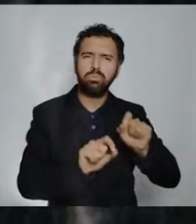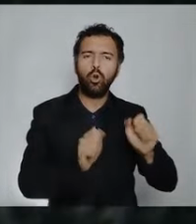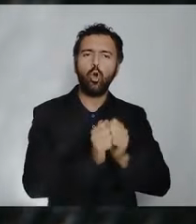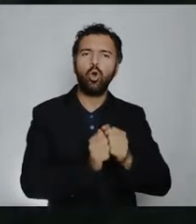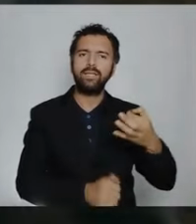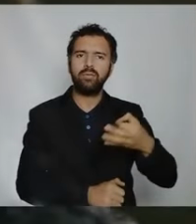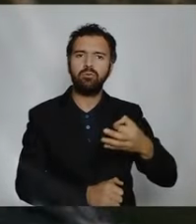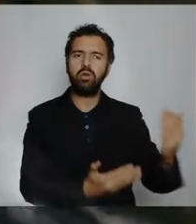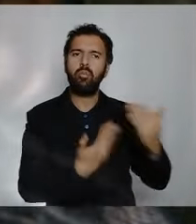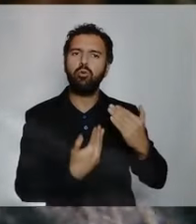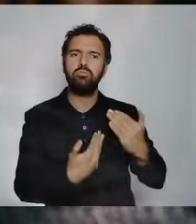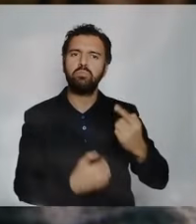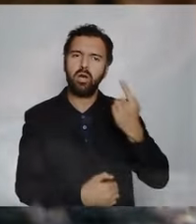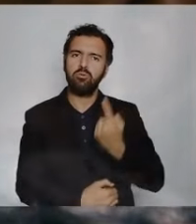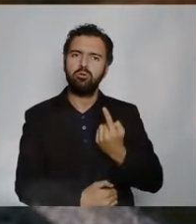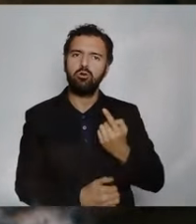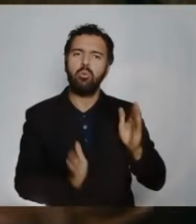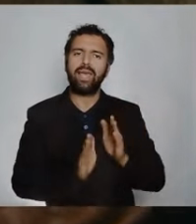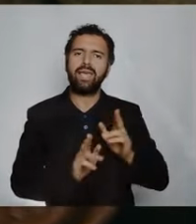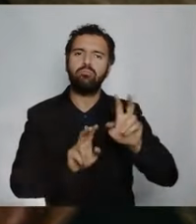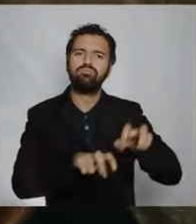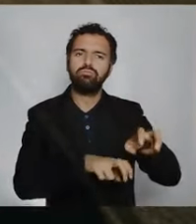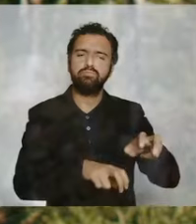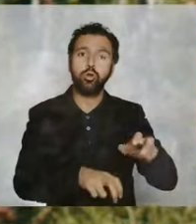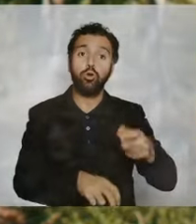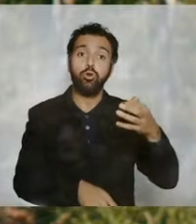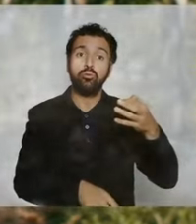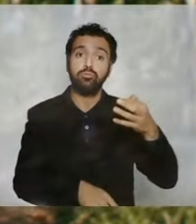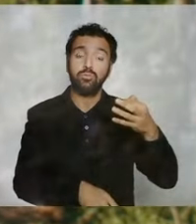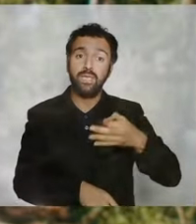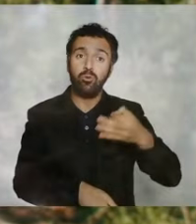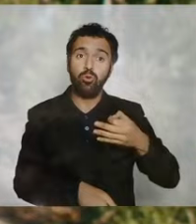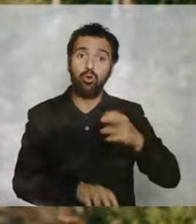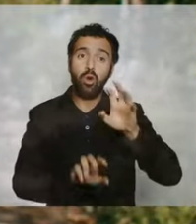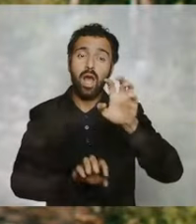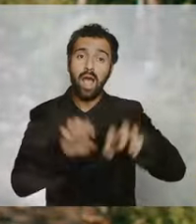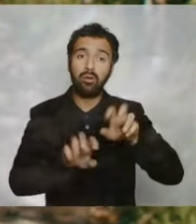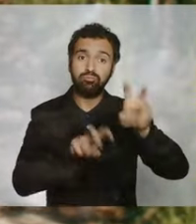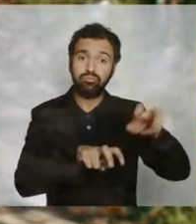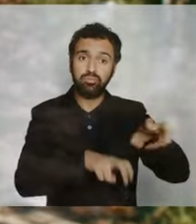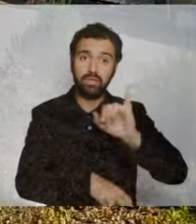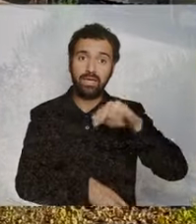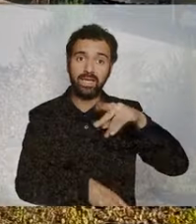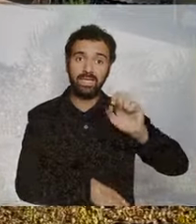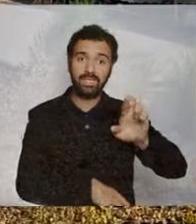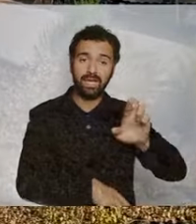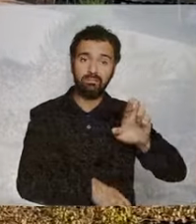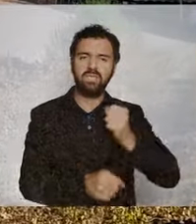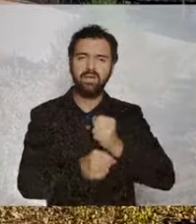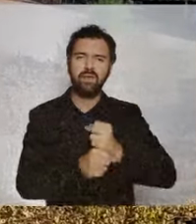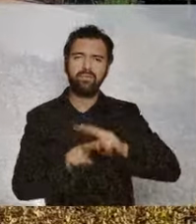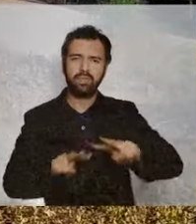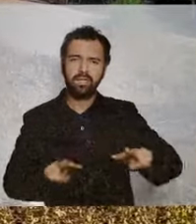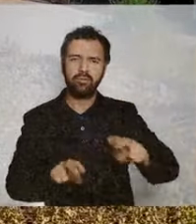un apoyo para uno como pequeño agricultor. Seguros agropecuarios. Con INDAP, trabaja tranquilo, trabaja seguro. Infórmese sobre